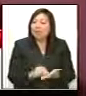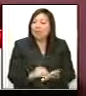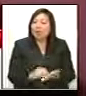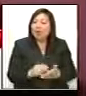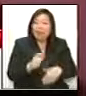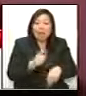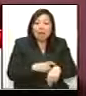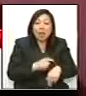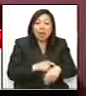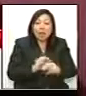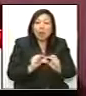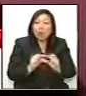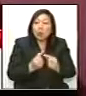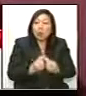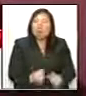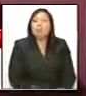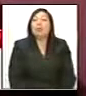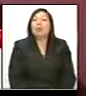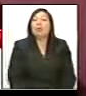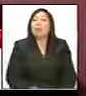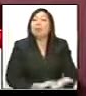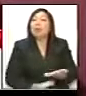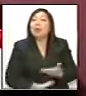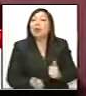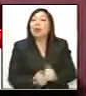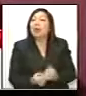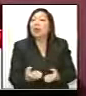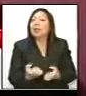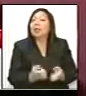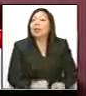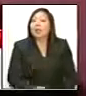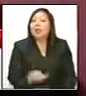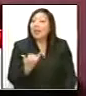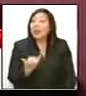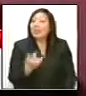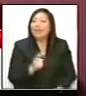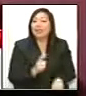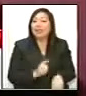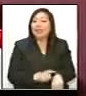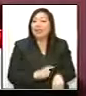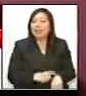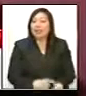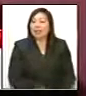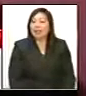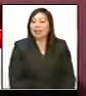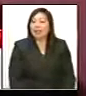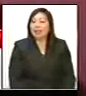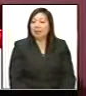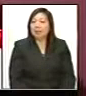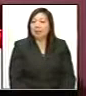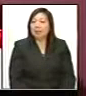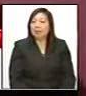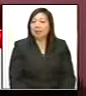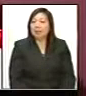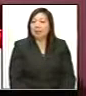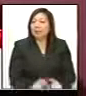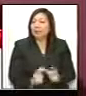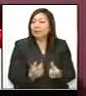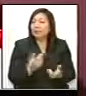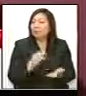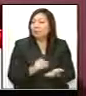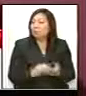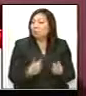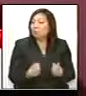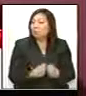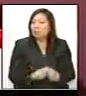hora que el sector negocia con economía. Ese es el momento. Lo que nos queda por hacer a los congresistas es muy